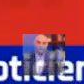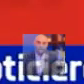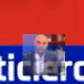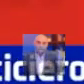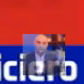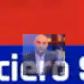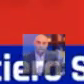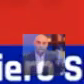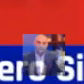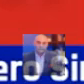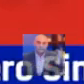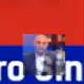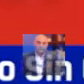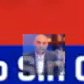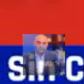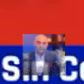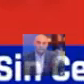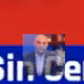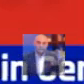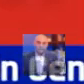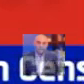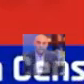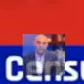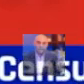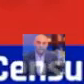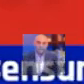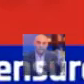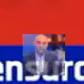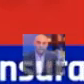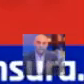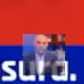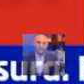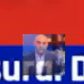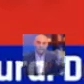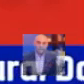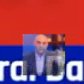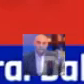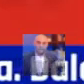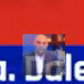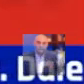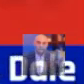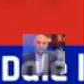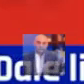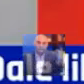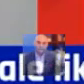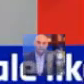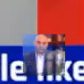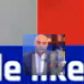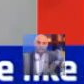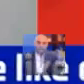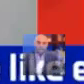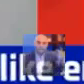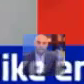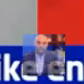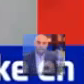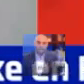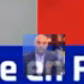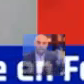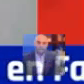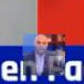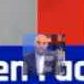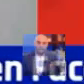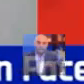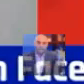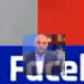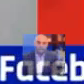alguien que quiere caer bien entre las huestes de no sé qué. Entonces, fíjate